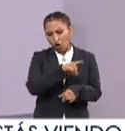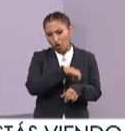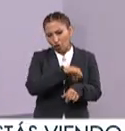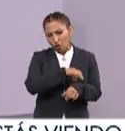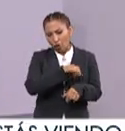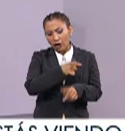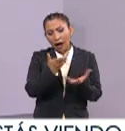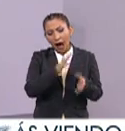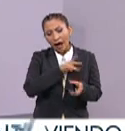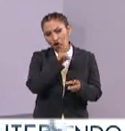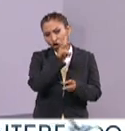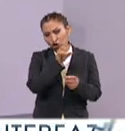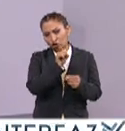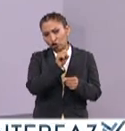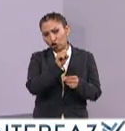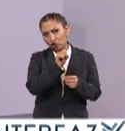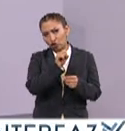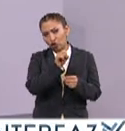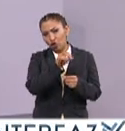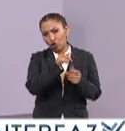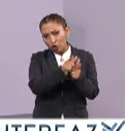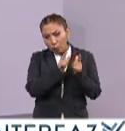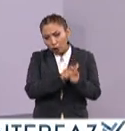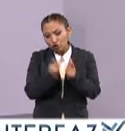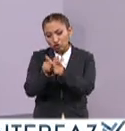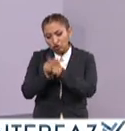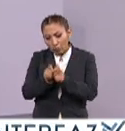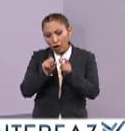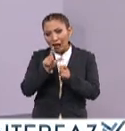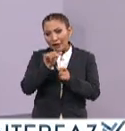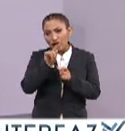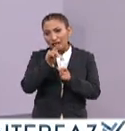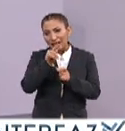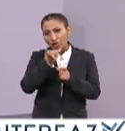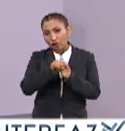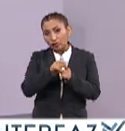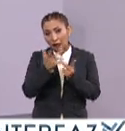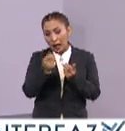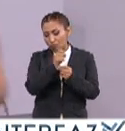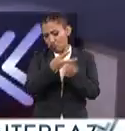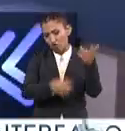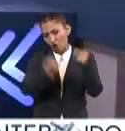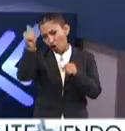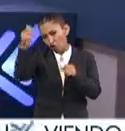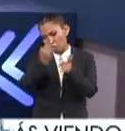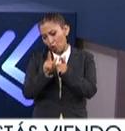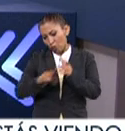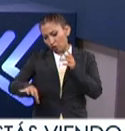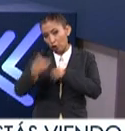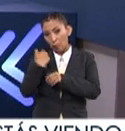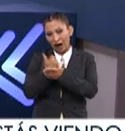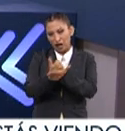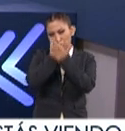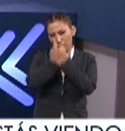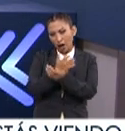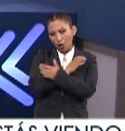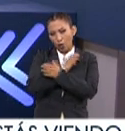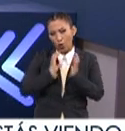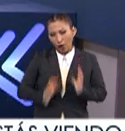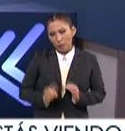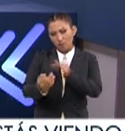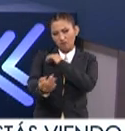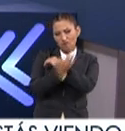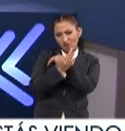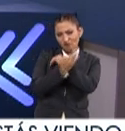que existen dos grupos de linfocitos, si mal no recuerdo. Entre muchos otros. Exacto. Sí. Bueno, que unos